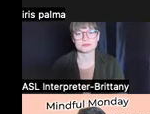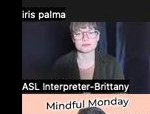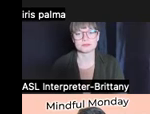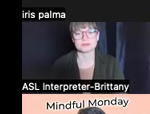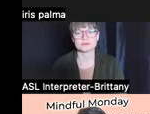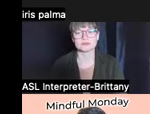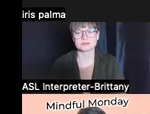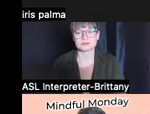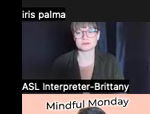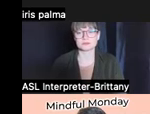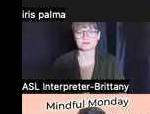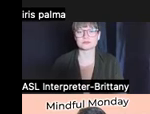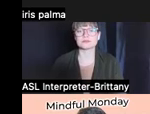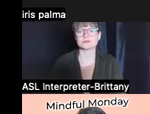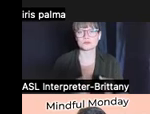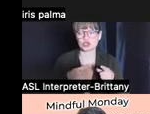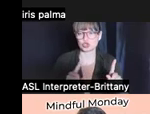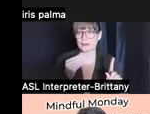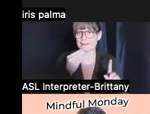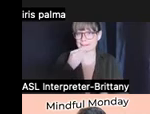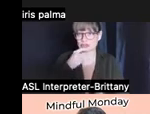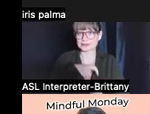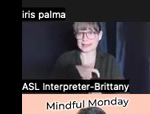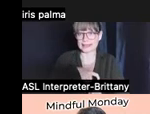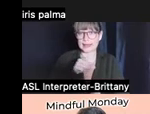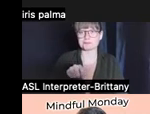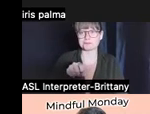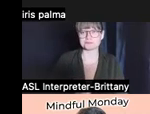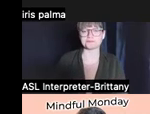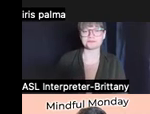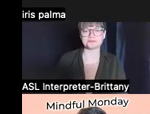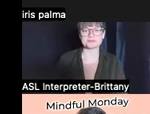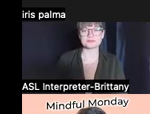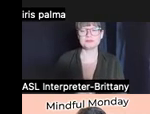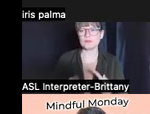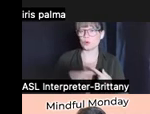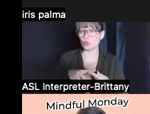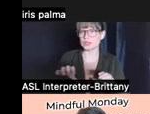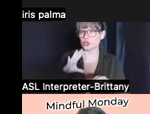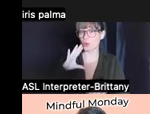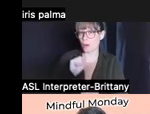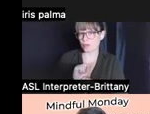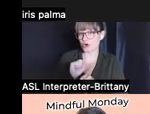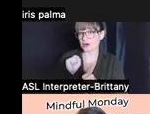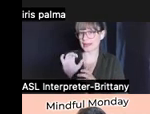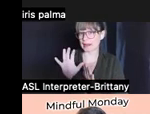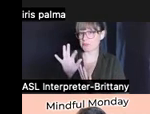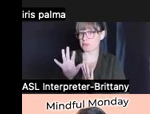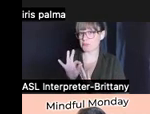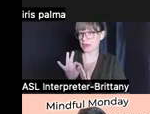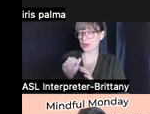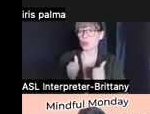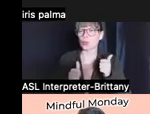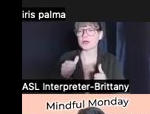Hello, Miss Gabriela. During meal time, thank you, Miss. Durante la hora de la comida, cuando hace la tarea,